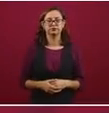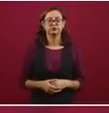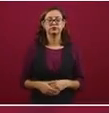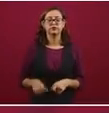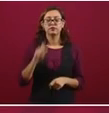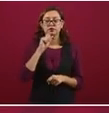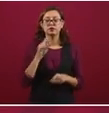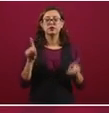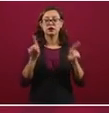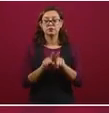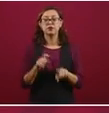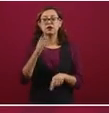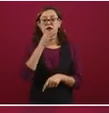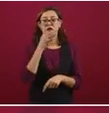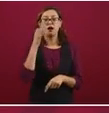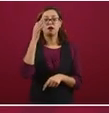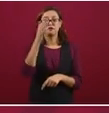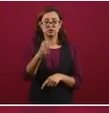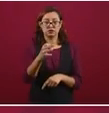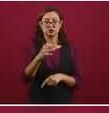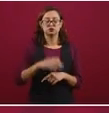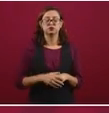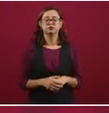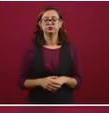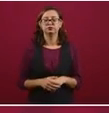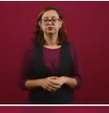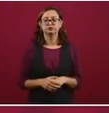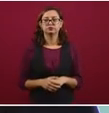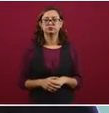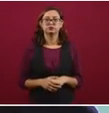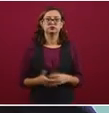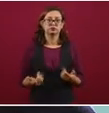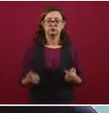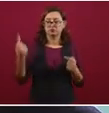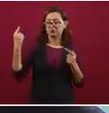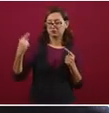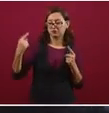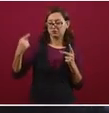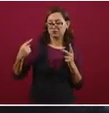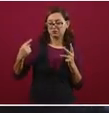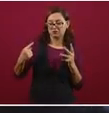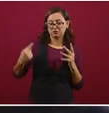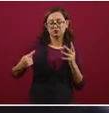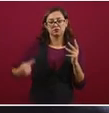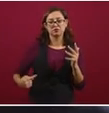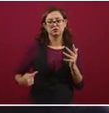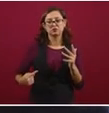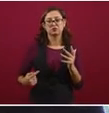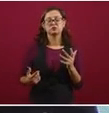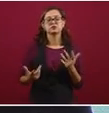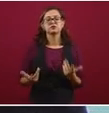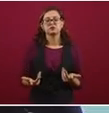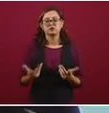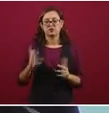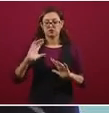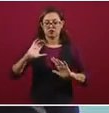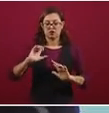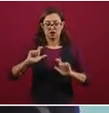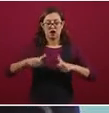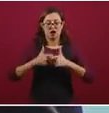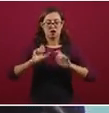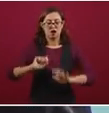También reportarles que, conforme a las indicaciones que recibimos, se utilizaron recursos del